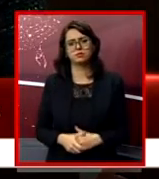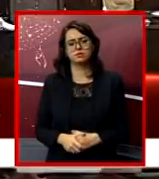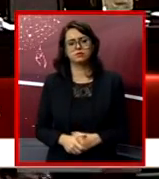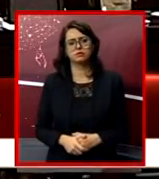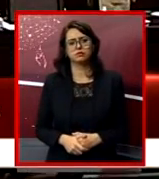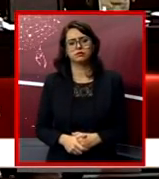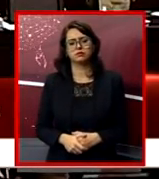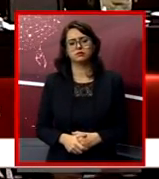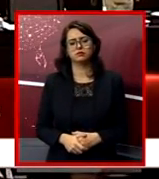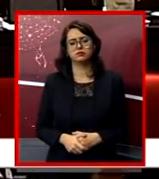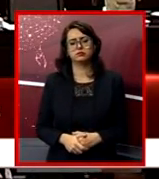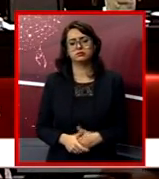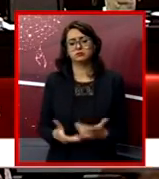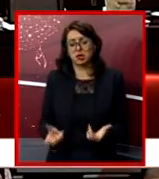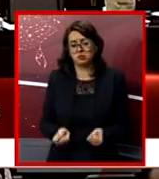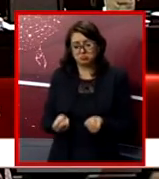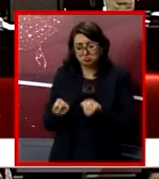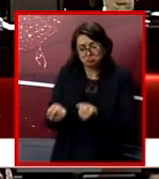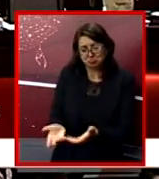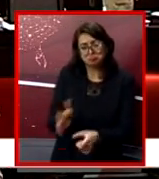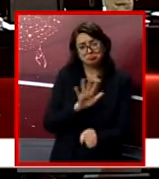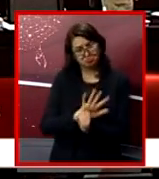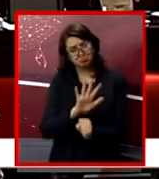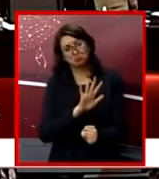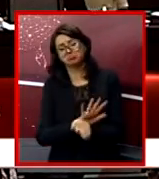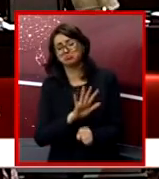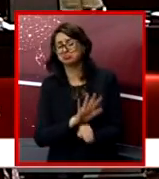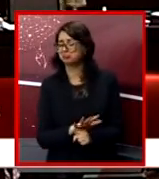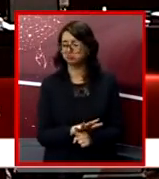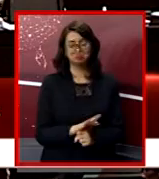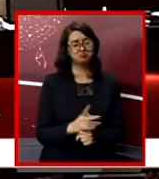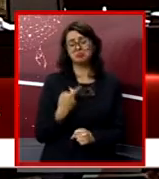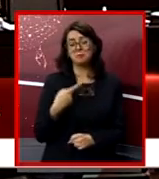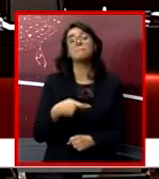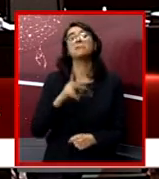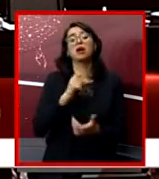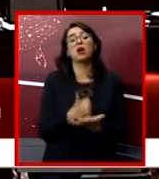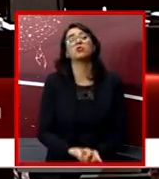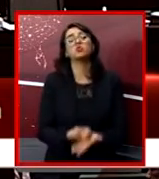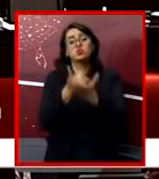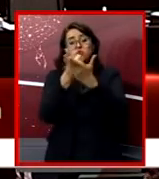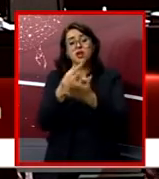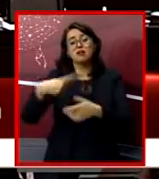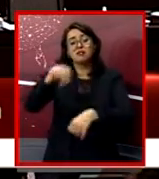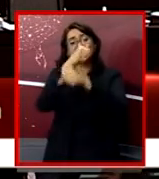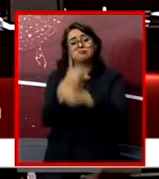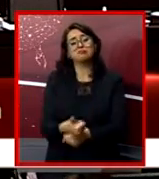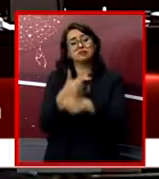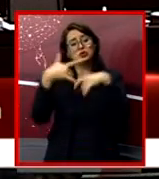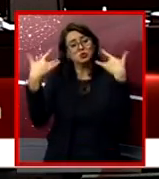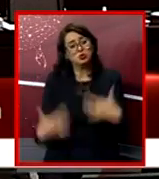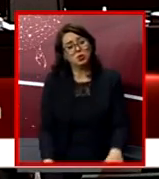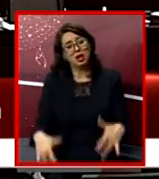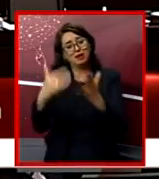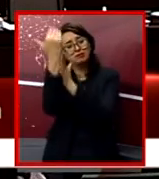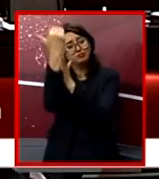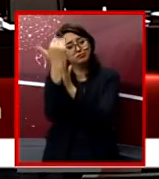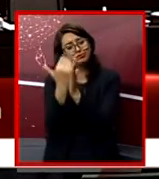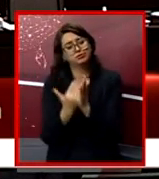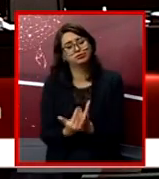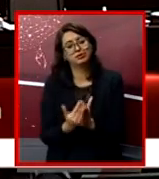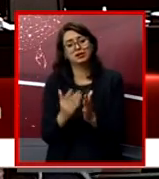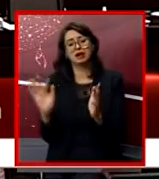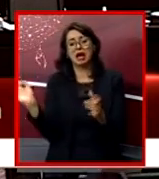Lo que aportamos no será suficiente, pero servirá para aligerar el dolor de quienes perdieron